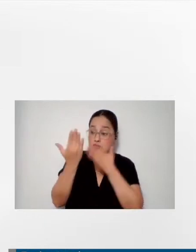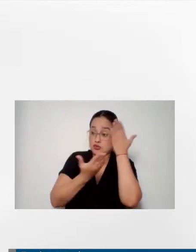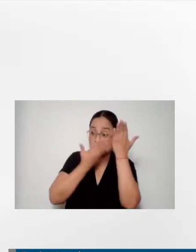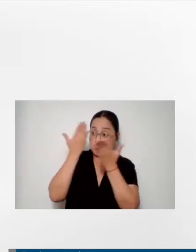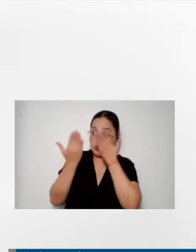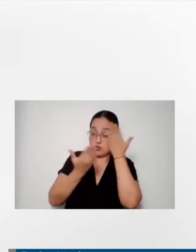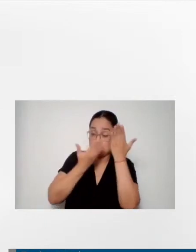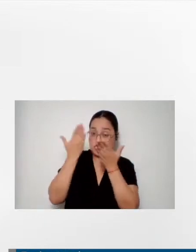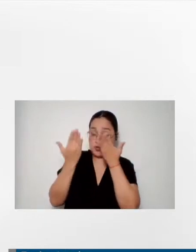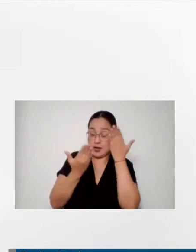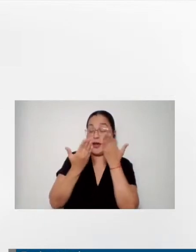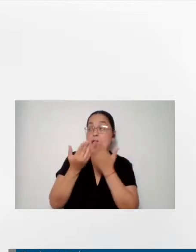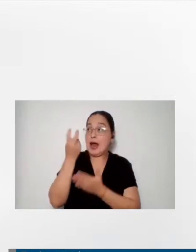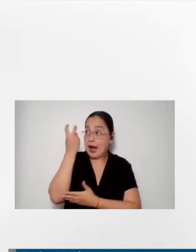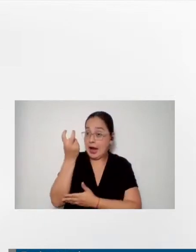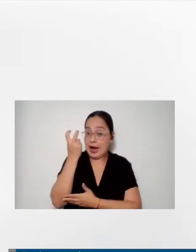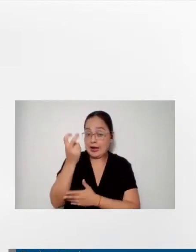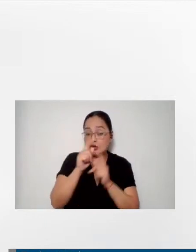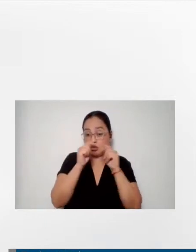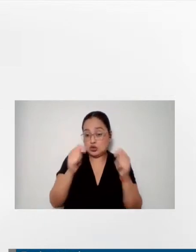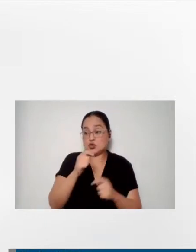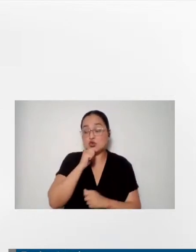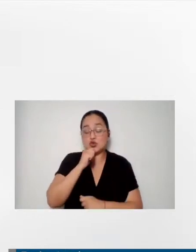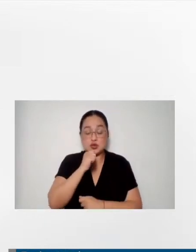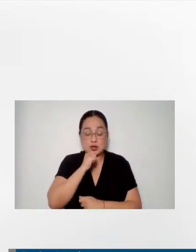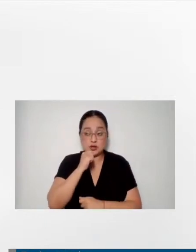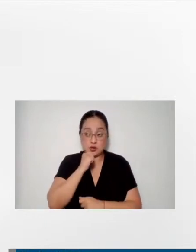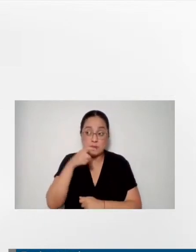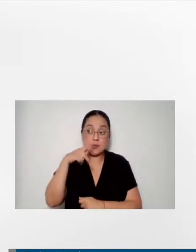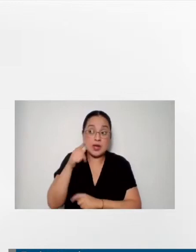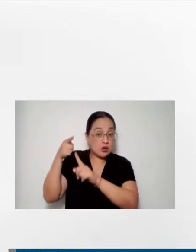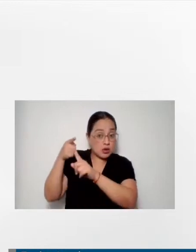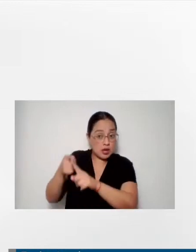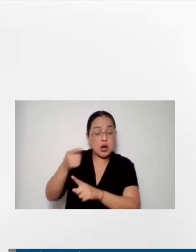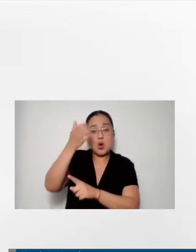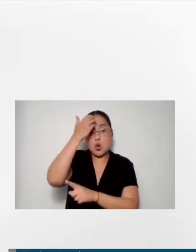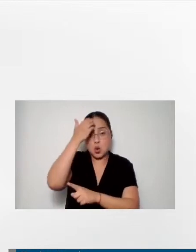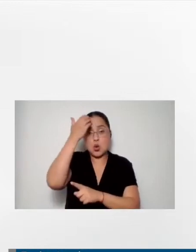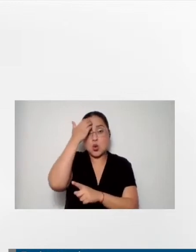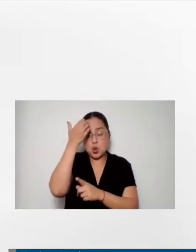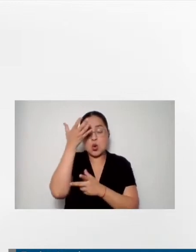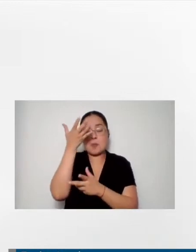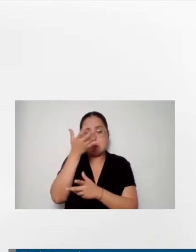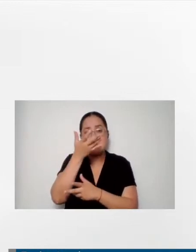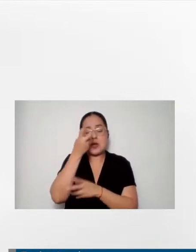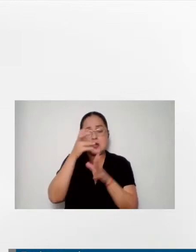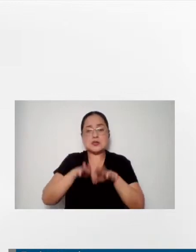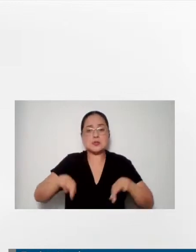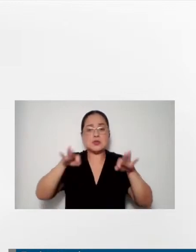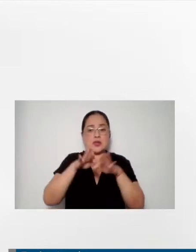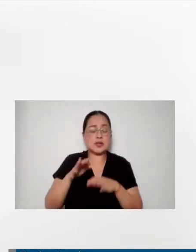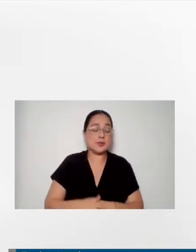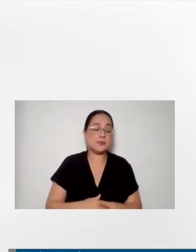Bueno, ya lo decía Gaby, ¿no? Este es un tema sobre el que ya se ha dicho mucho, ya la Corte, entonces en estas